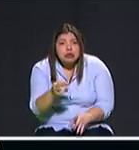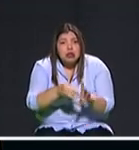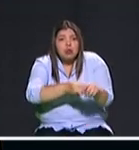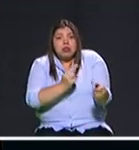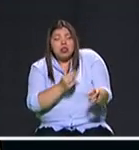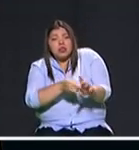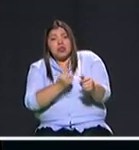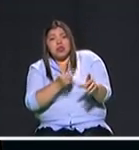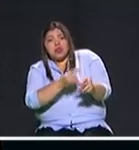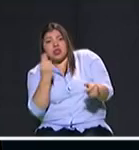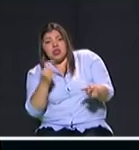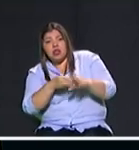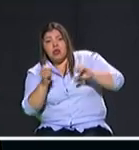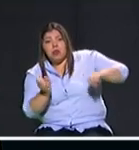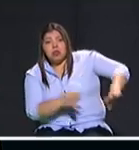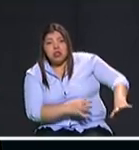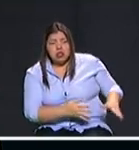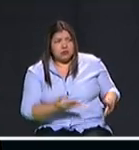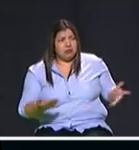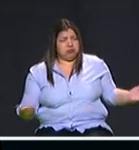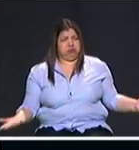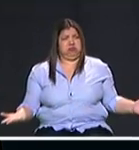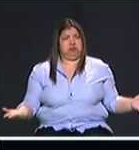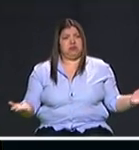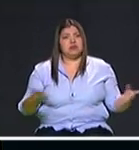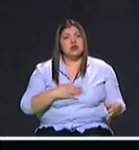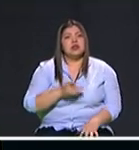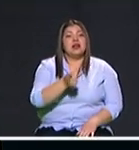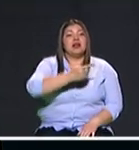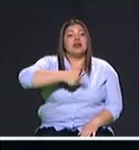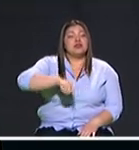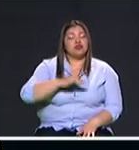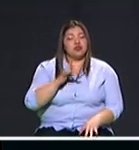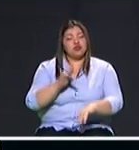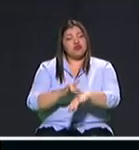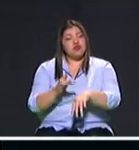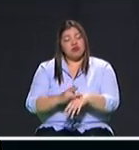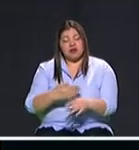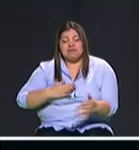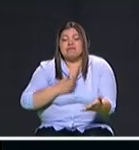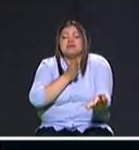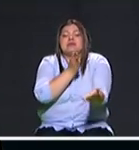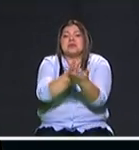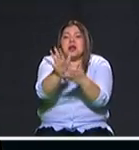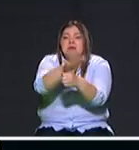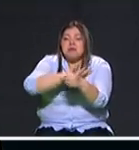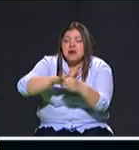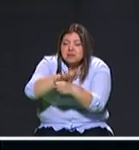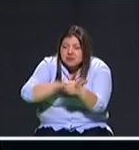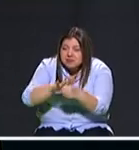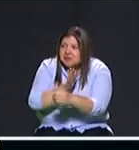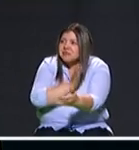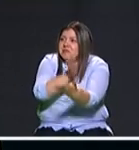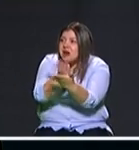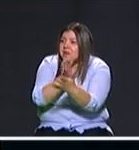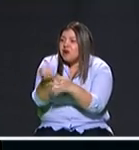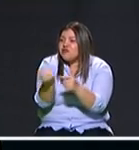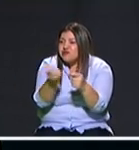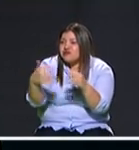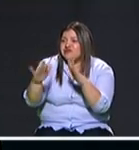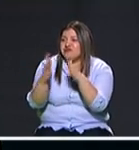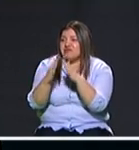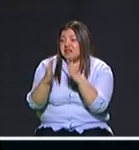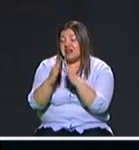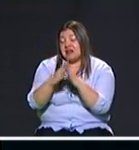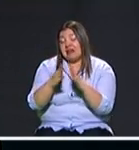programas yo siento que la educación superior que desea la joven allá en su barrio cerca a su casa y por eso mi